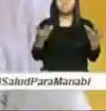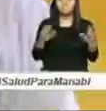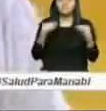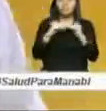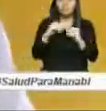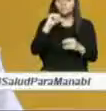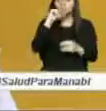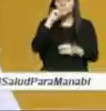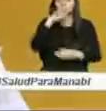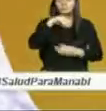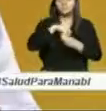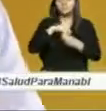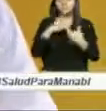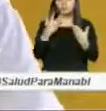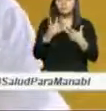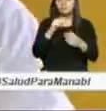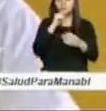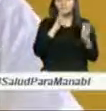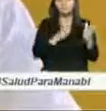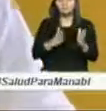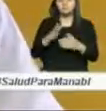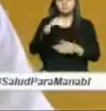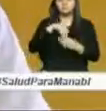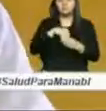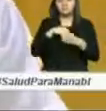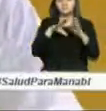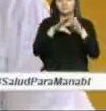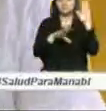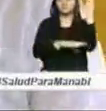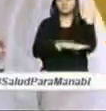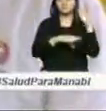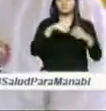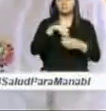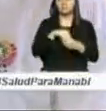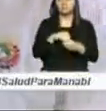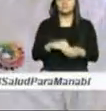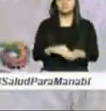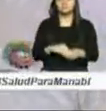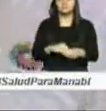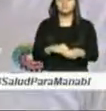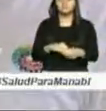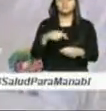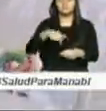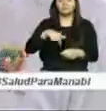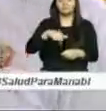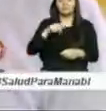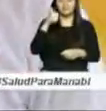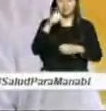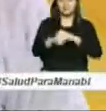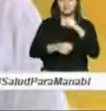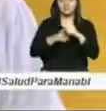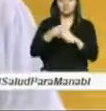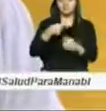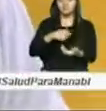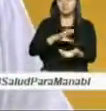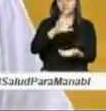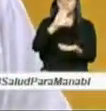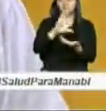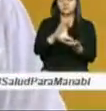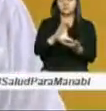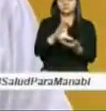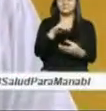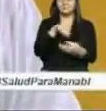llegar a ese nivel ordenado, insisto, por la Constitución. Durante esta década ganada, hemos invertido 16 mil